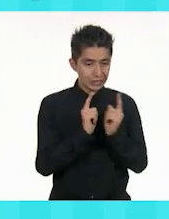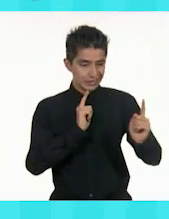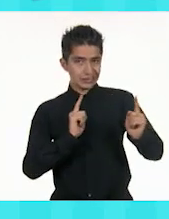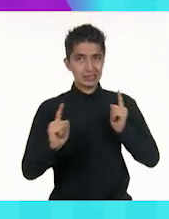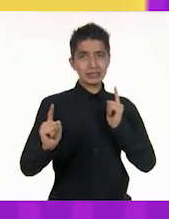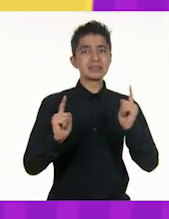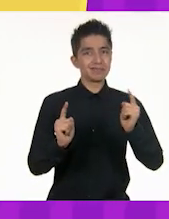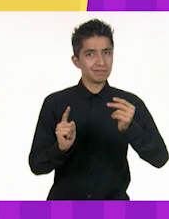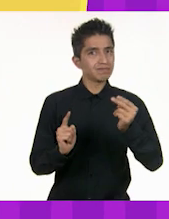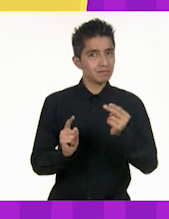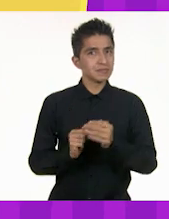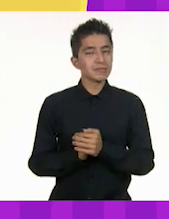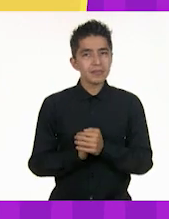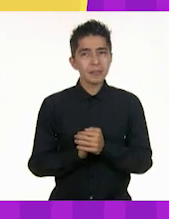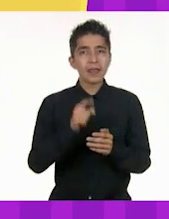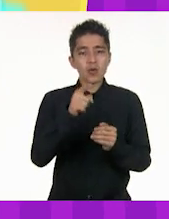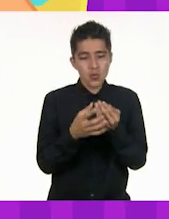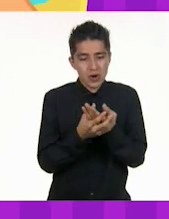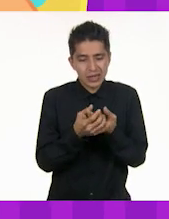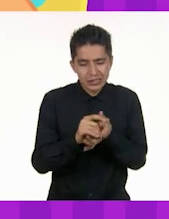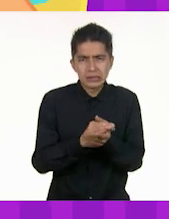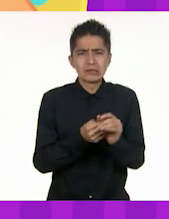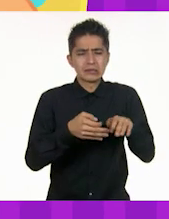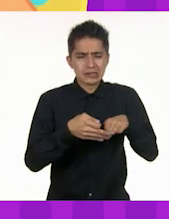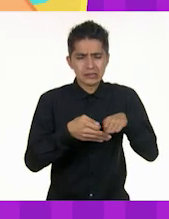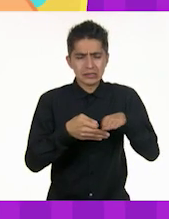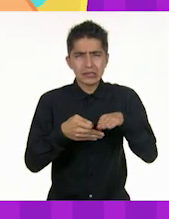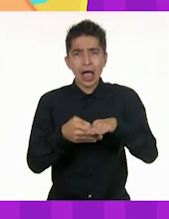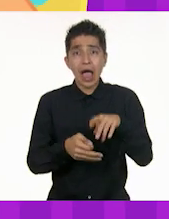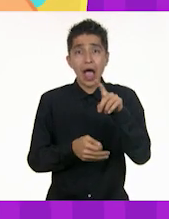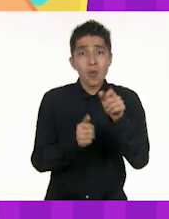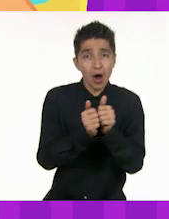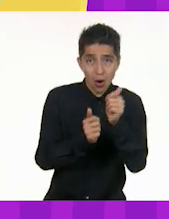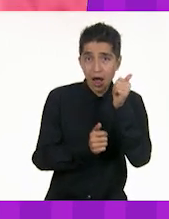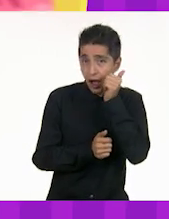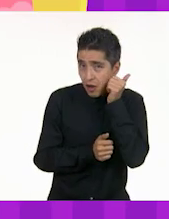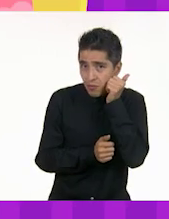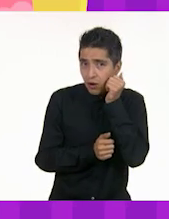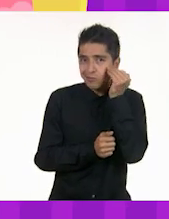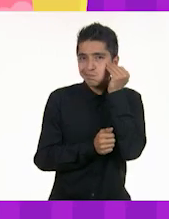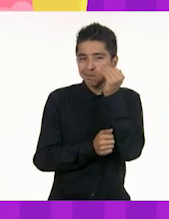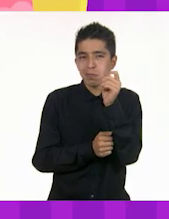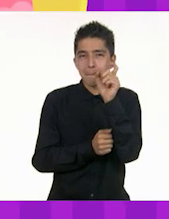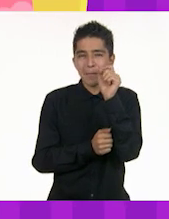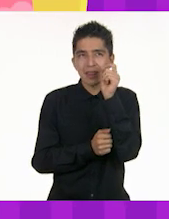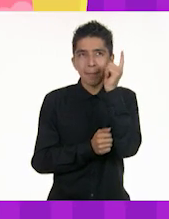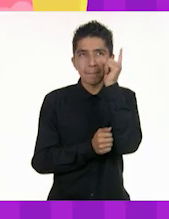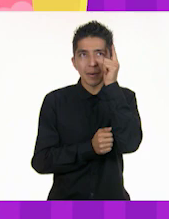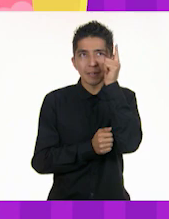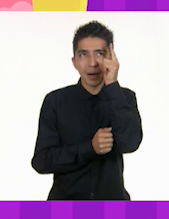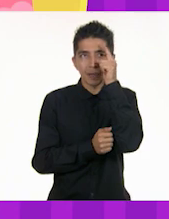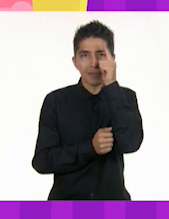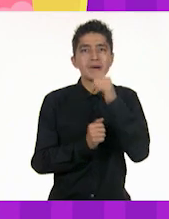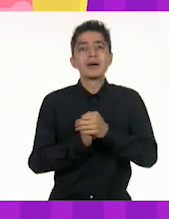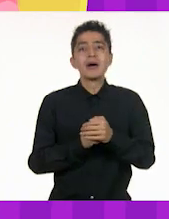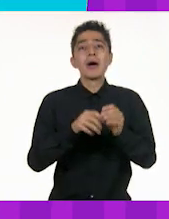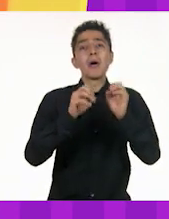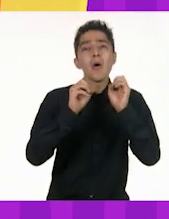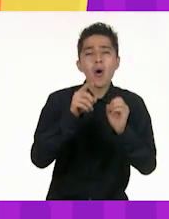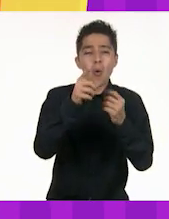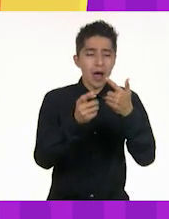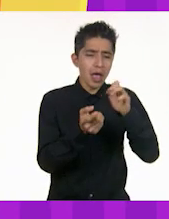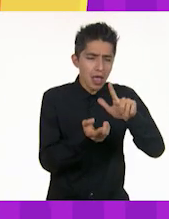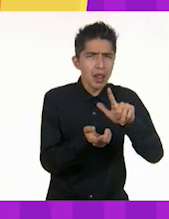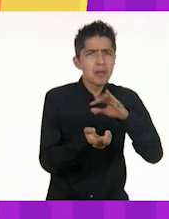y medio entre tú y los demás. Lávate las manos muy seguido con agua y jabón por lo menos durante 20 segundos o aplica